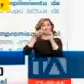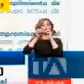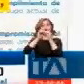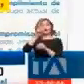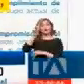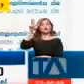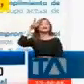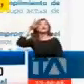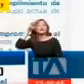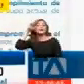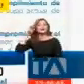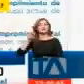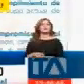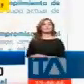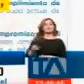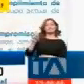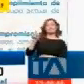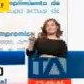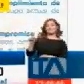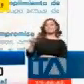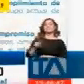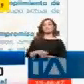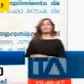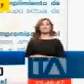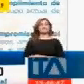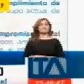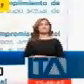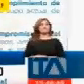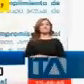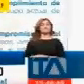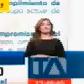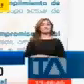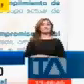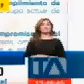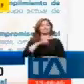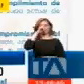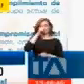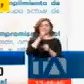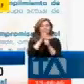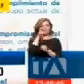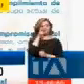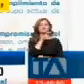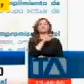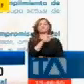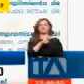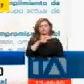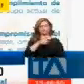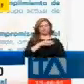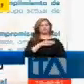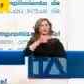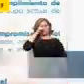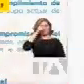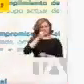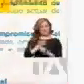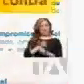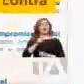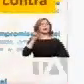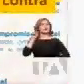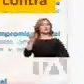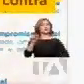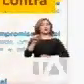este comunicado. El bloque de Creo, Ciari Amauta, fieles a su espíritu fiscalizador, votaron a favor de la